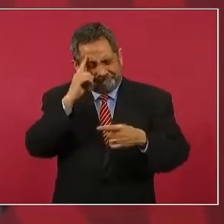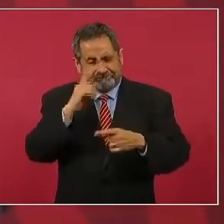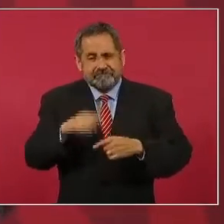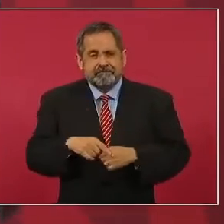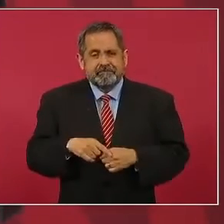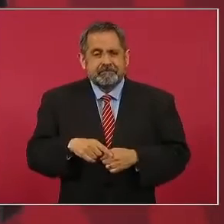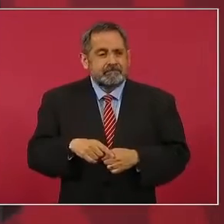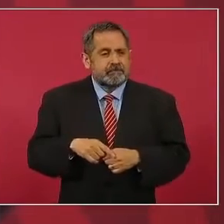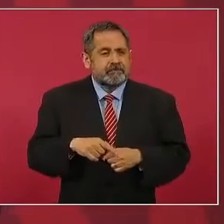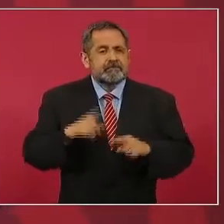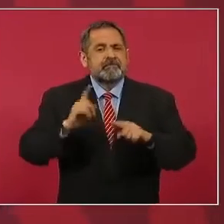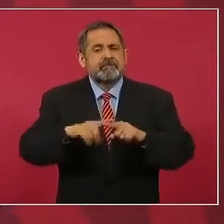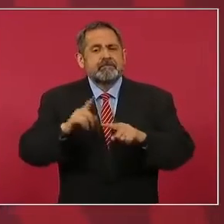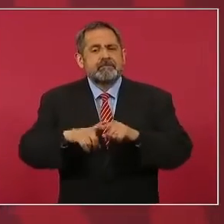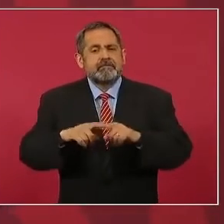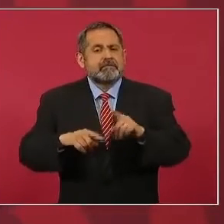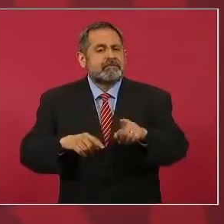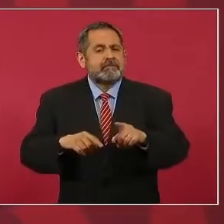de que la culpa no